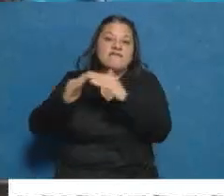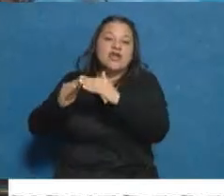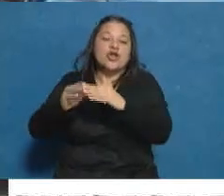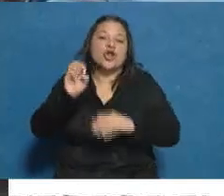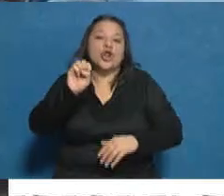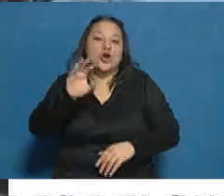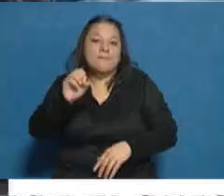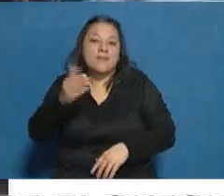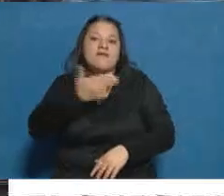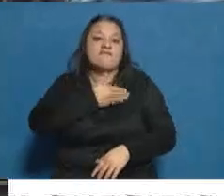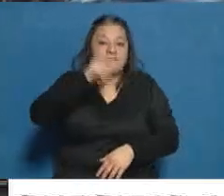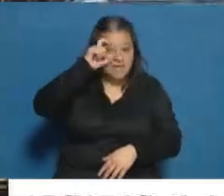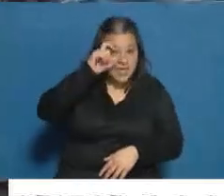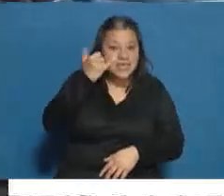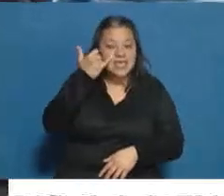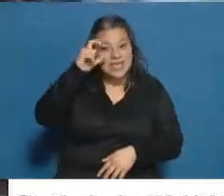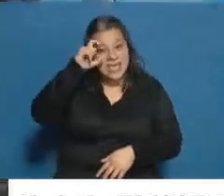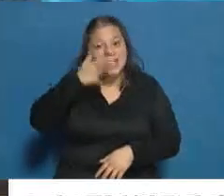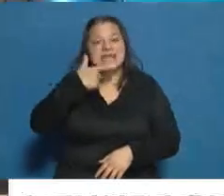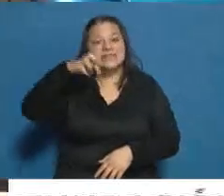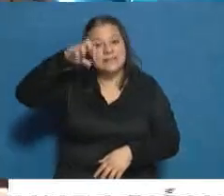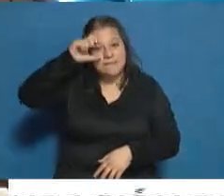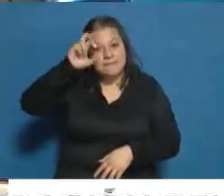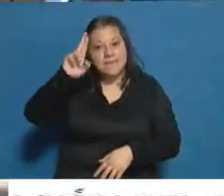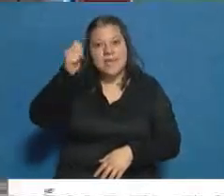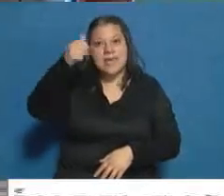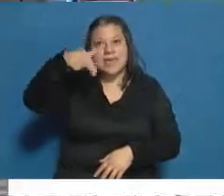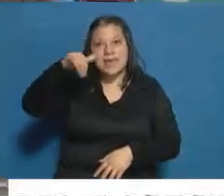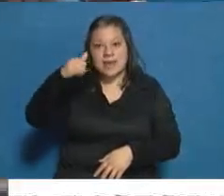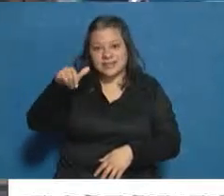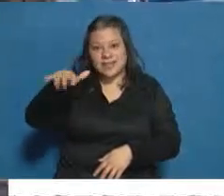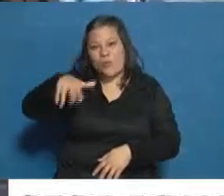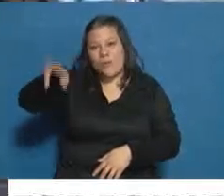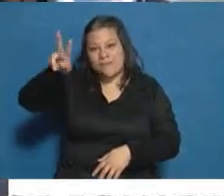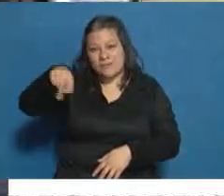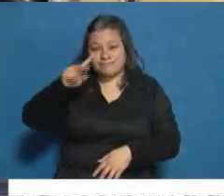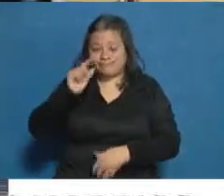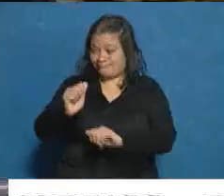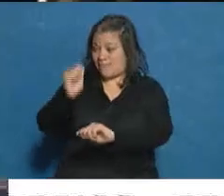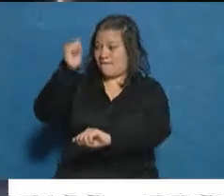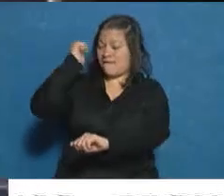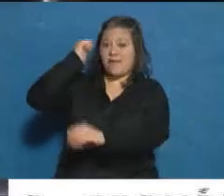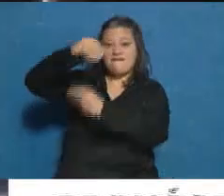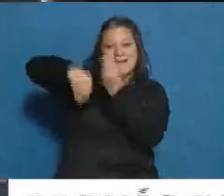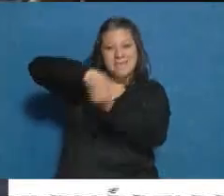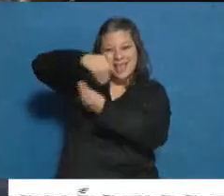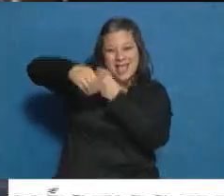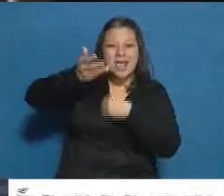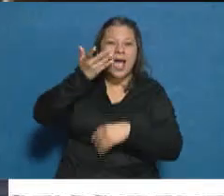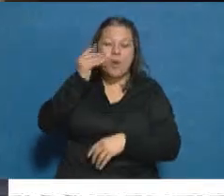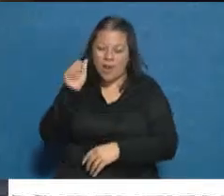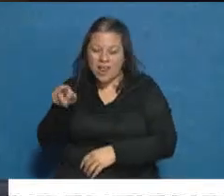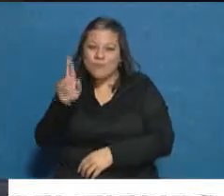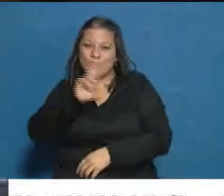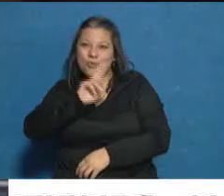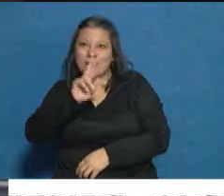y Esperanza de El Bermejo, en Guaymallén. Ustedes, como ven allí al fondo, se encuentran los familiares de la persona, se ve